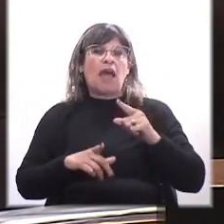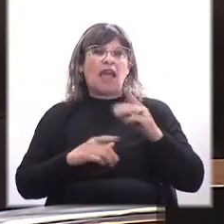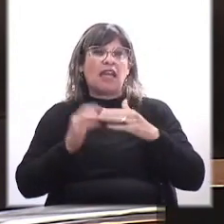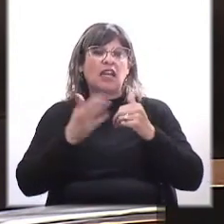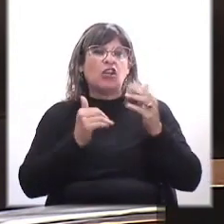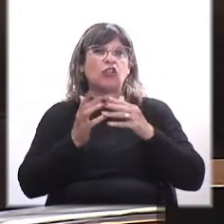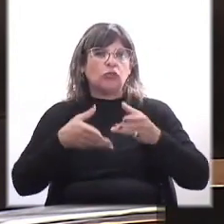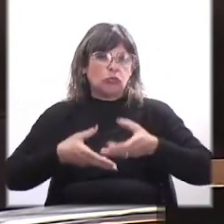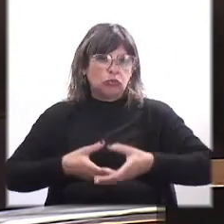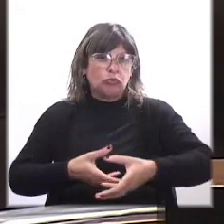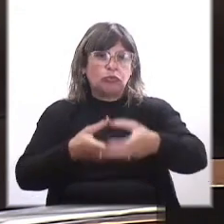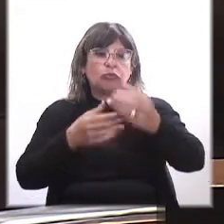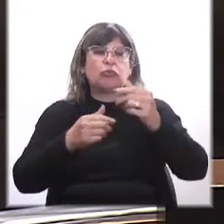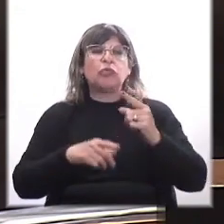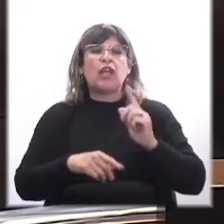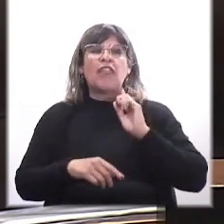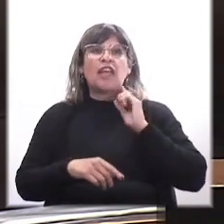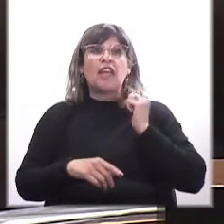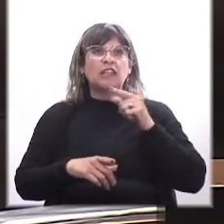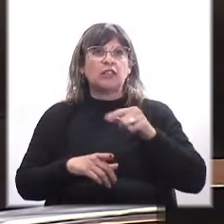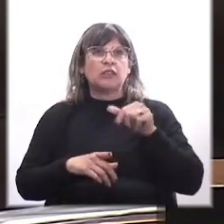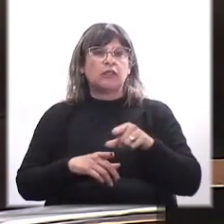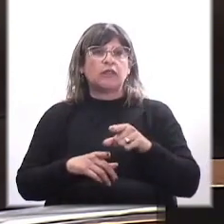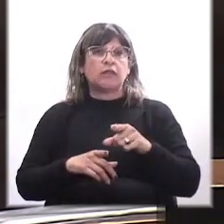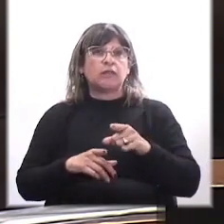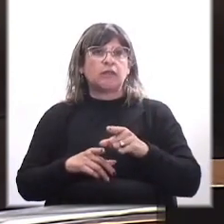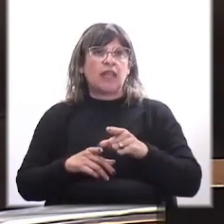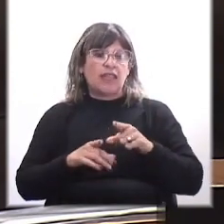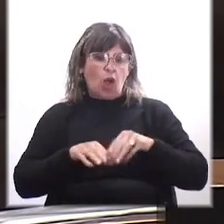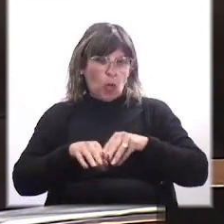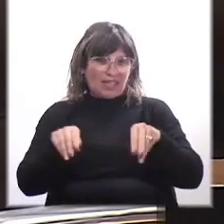gasoducto de interconexión, tanto del tramo